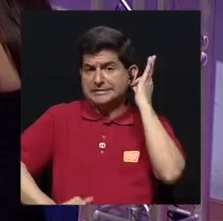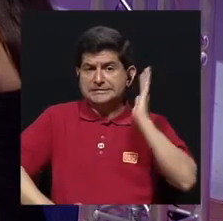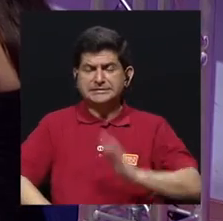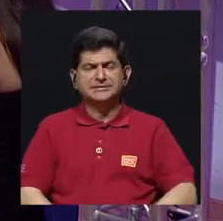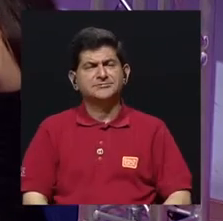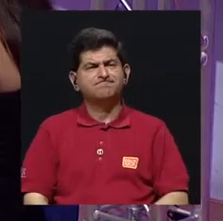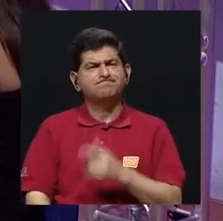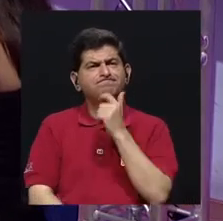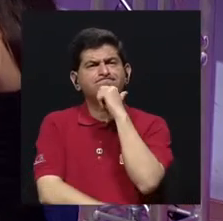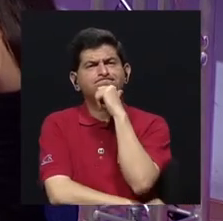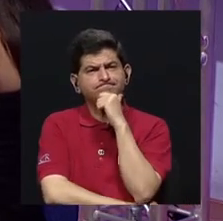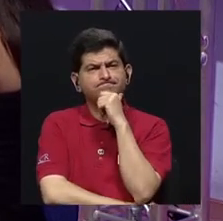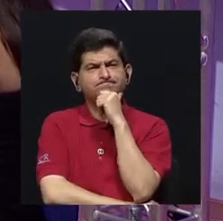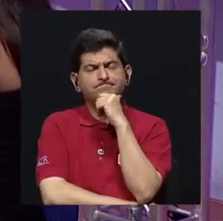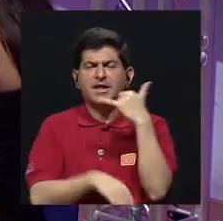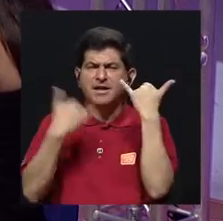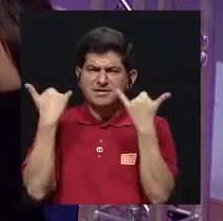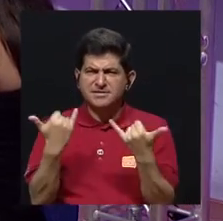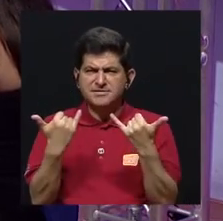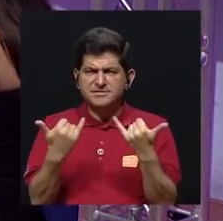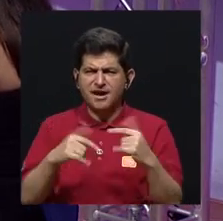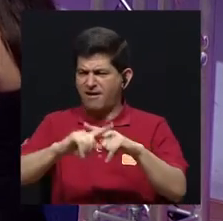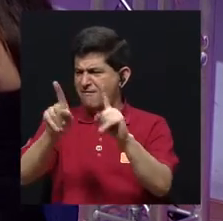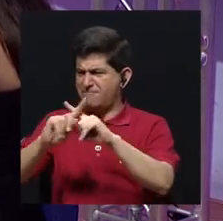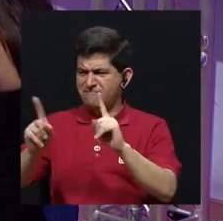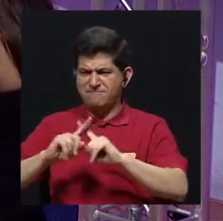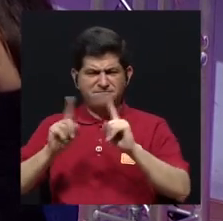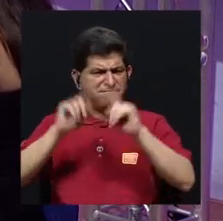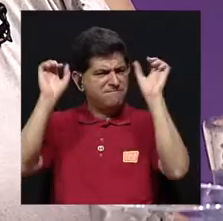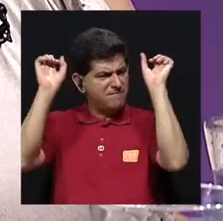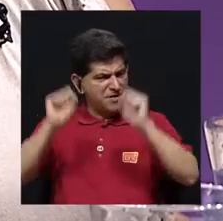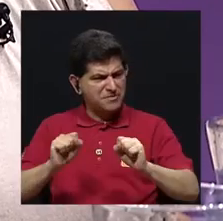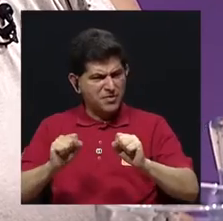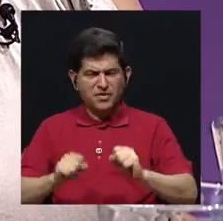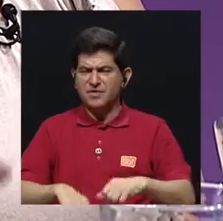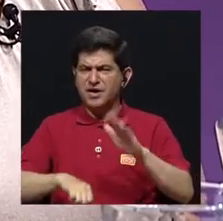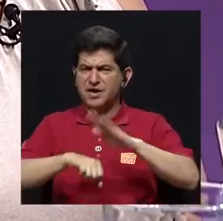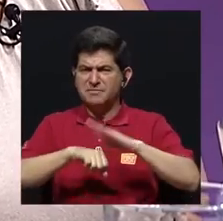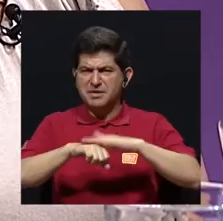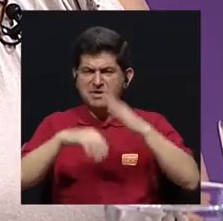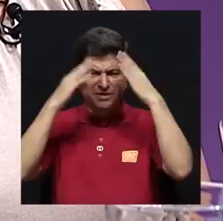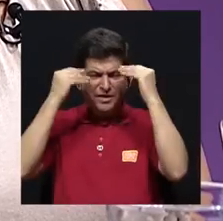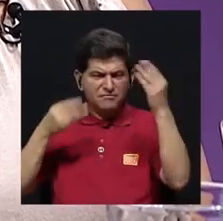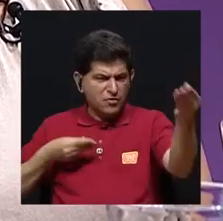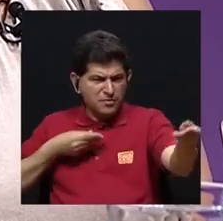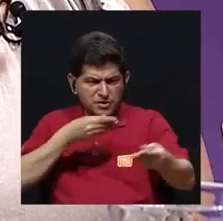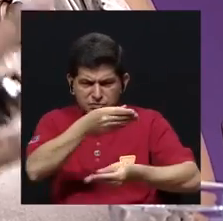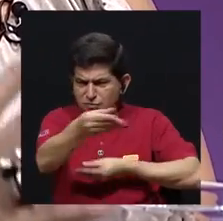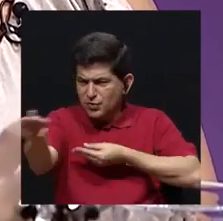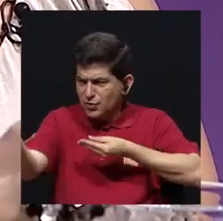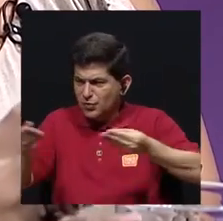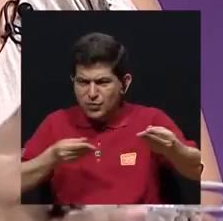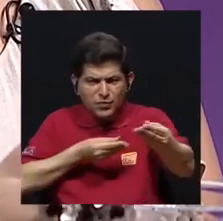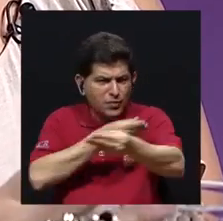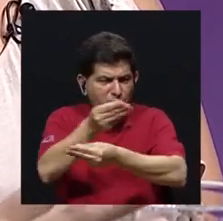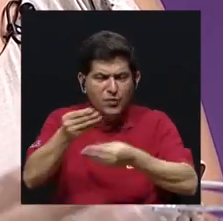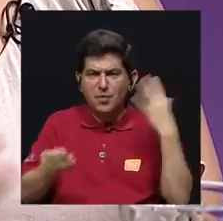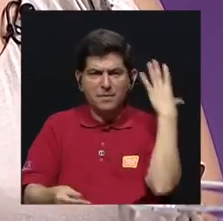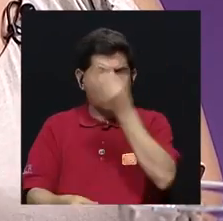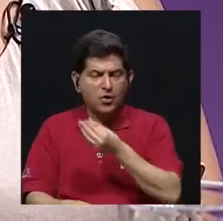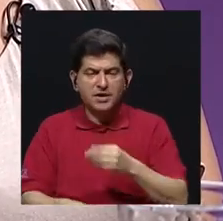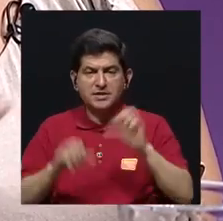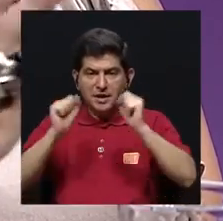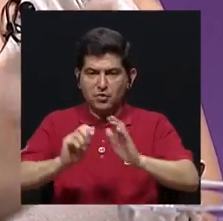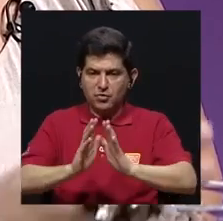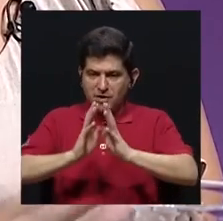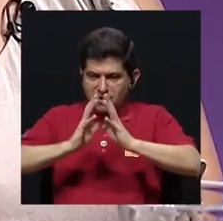podemos facilitar un montón de información bonita, ¿verdad? Uh-huh. Para hacer más grande ya lo que era la marcha performática, porque